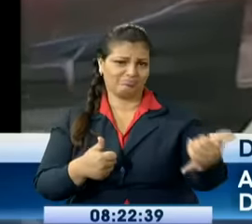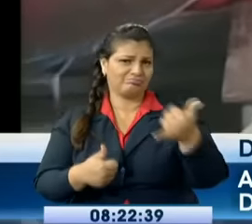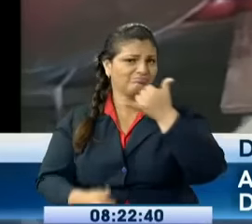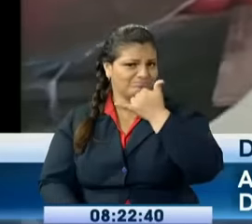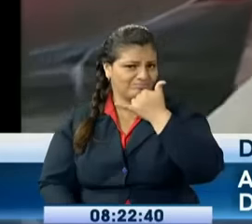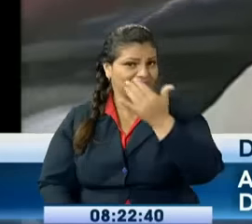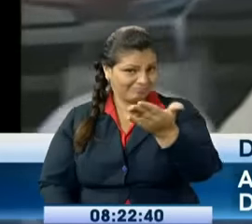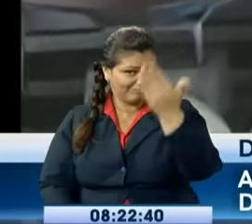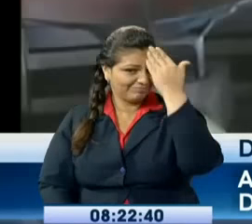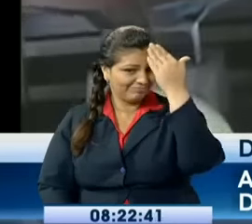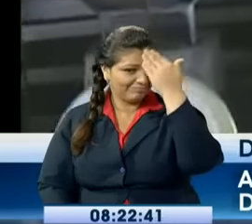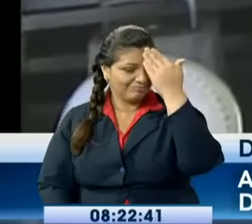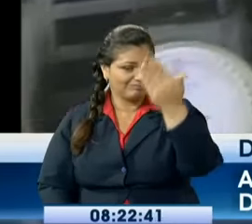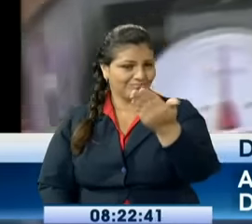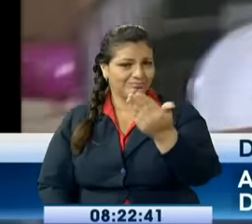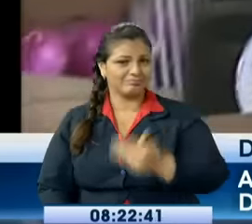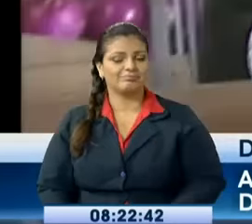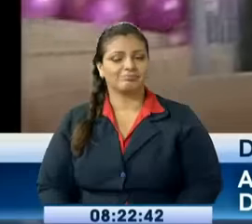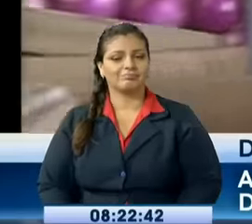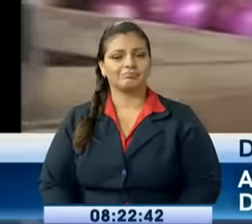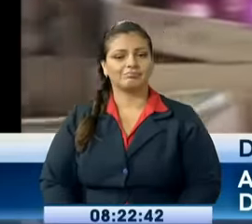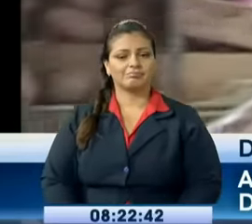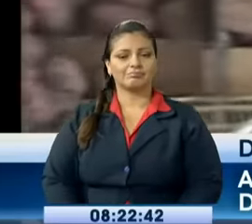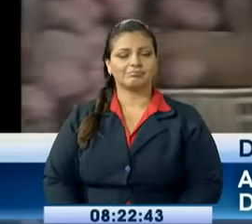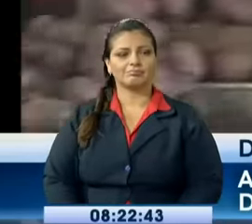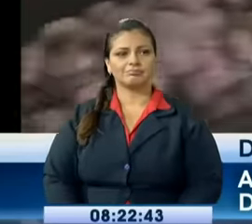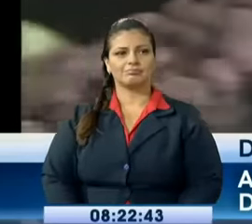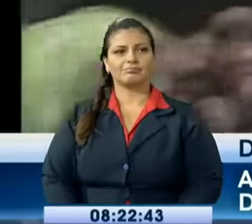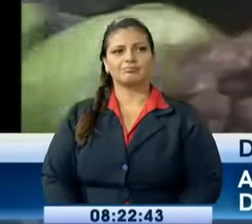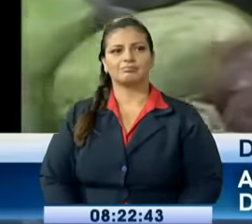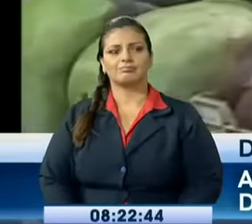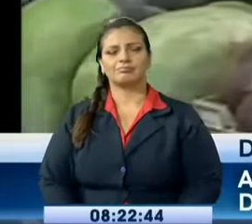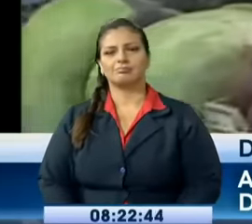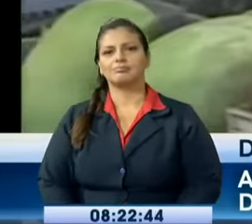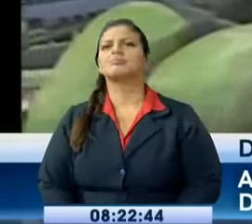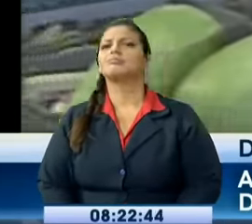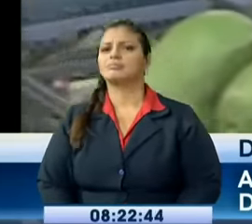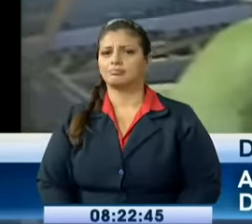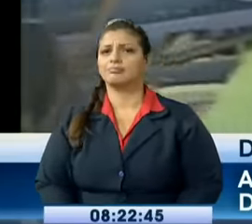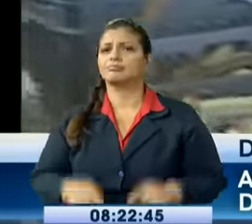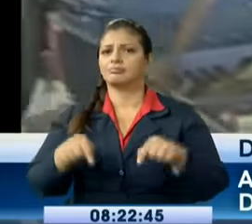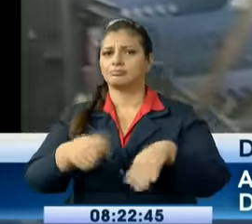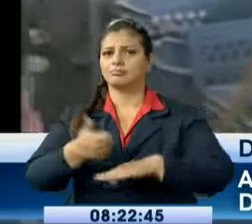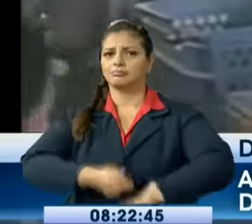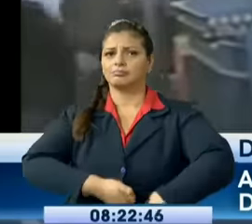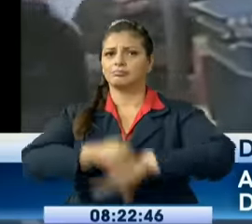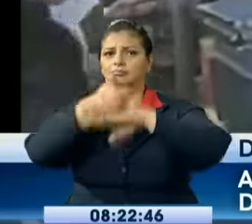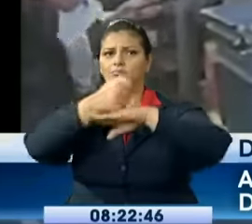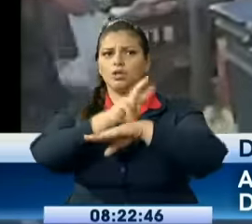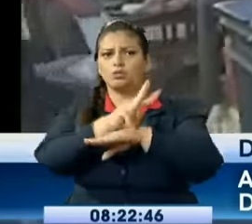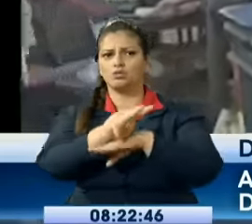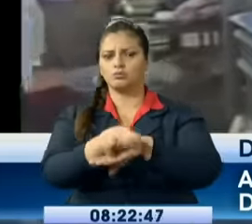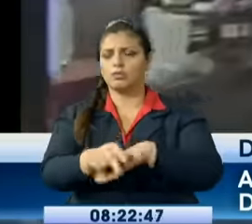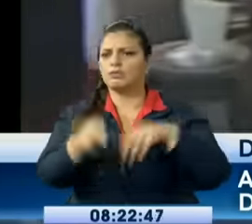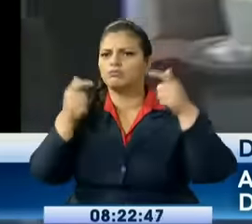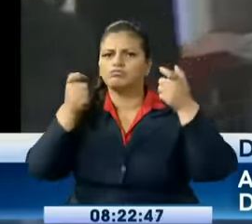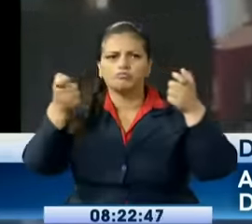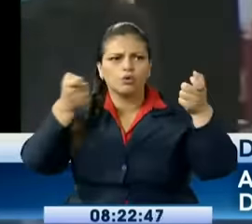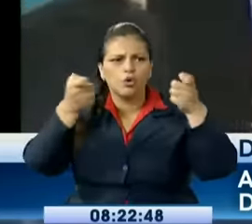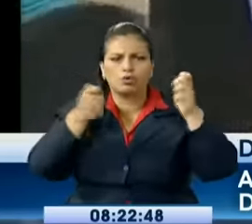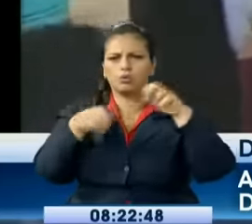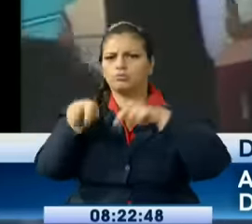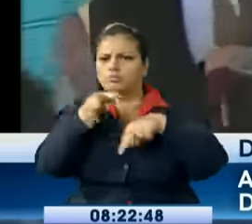desgraciadamente. Hugo, Rosa Elena, bueno, aquí el control permanece. Todavía están aquí los miembros de la